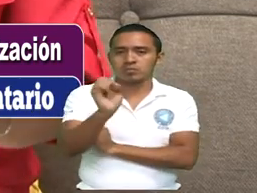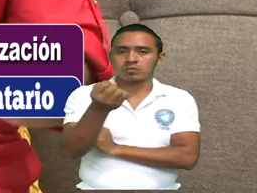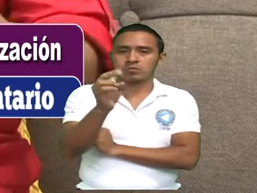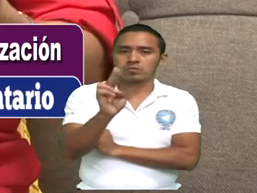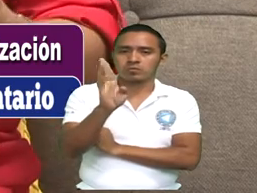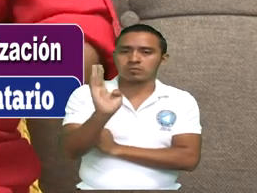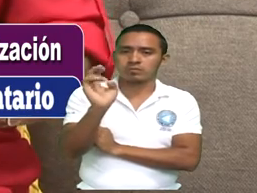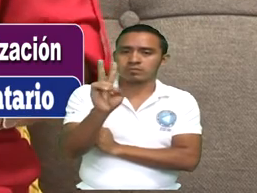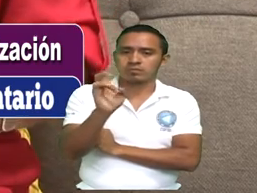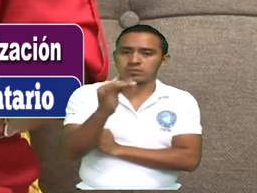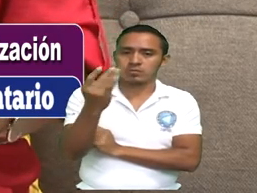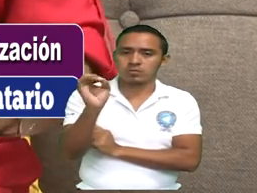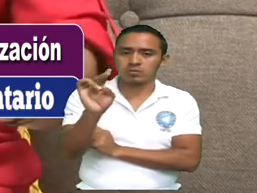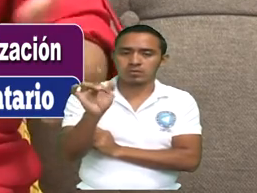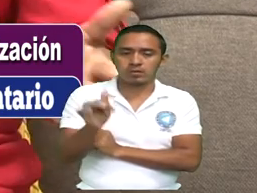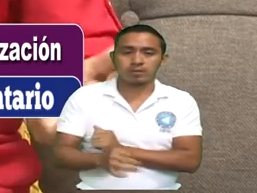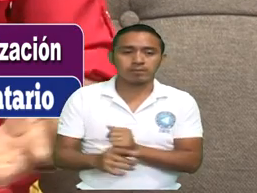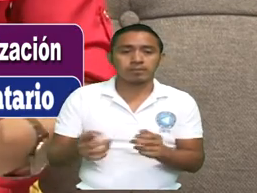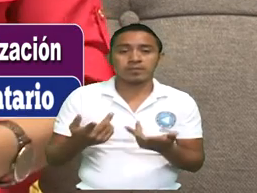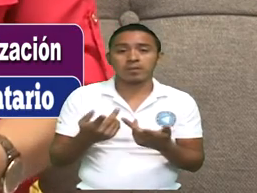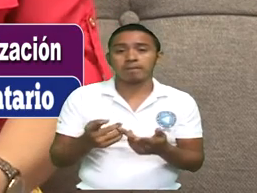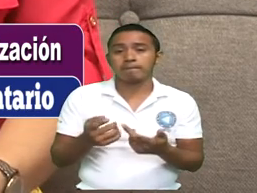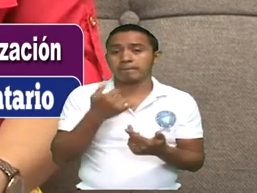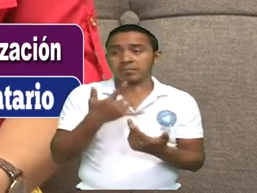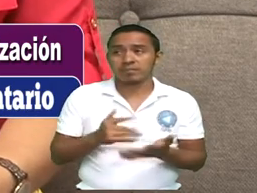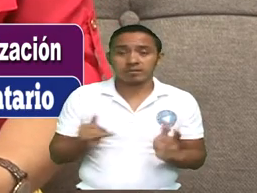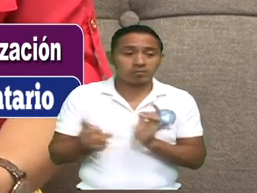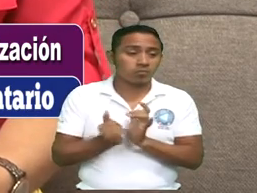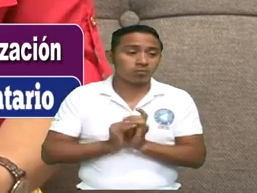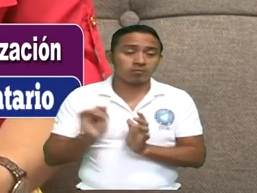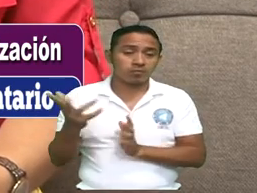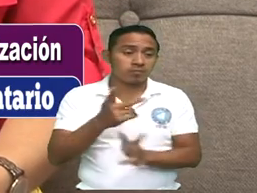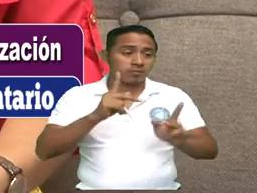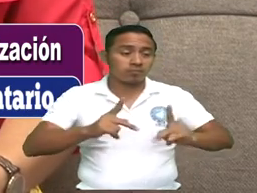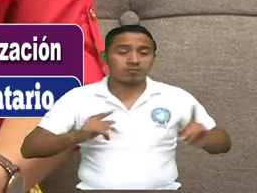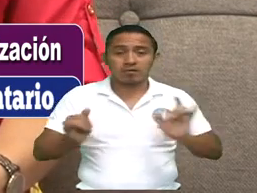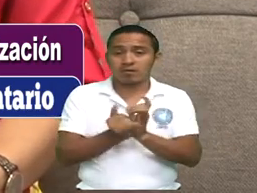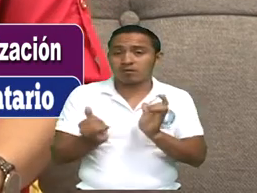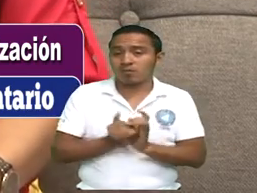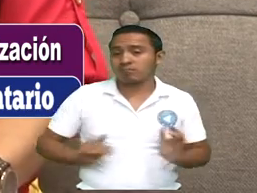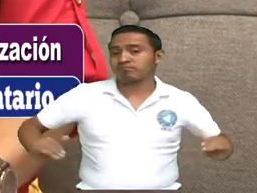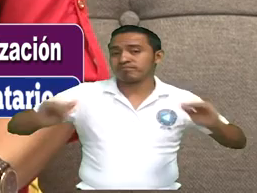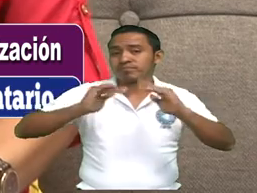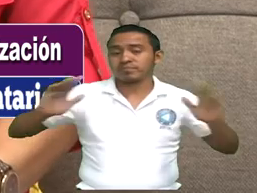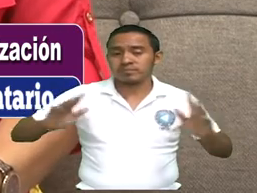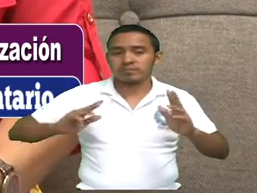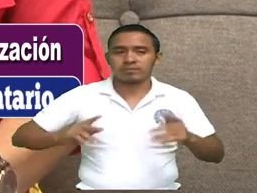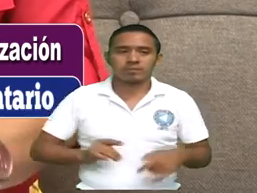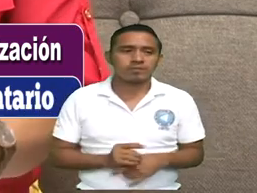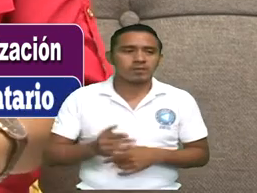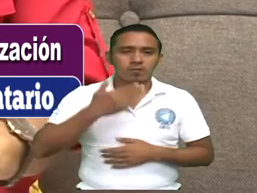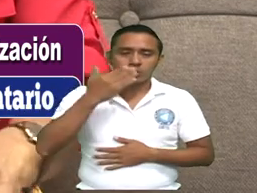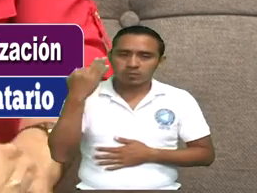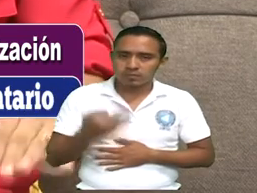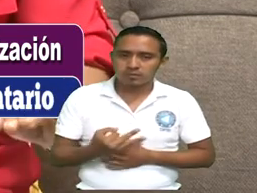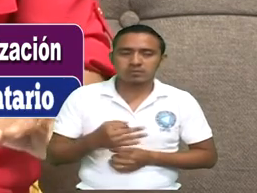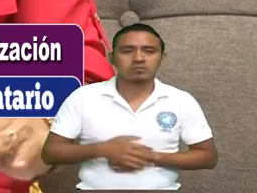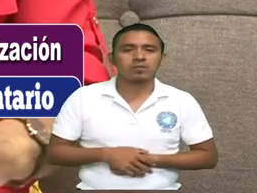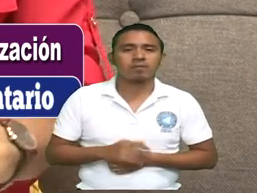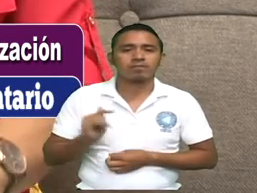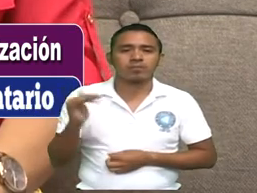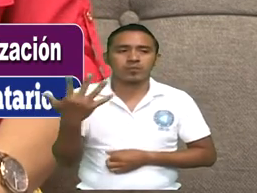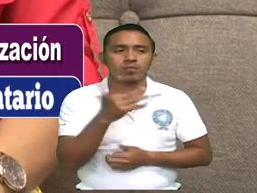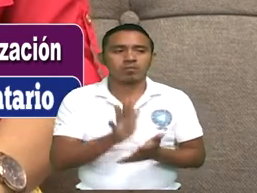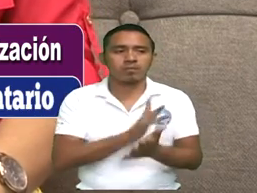única porque al fin y al cabo todos son ciudadanos de este país. Entonces nuestro reto es calidad en todos